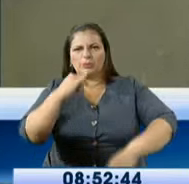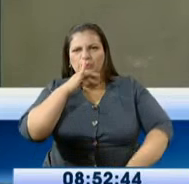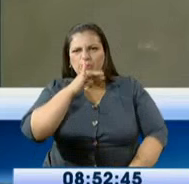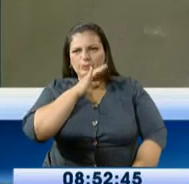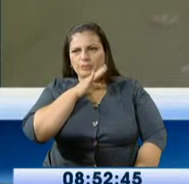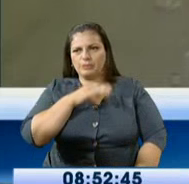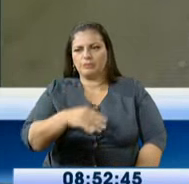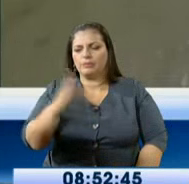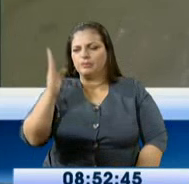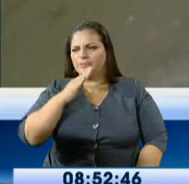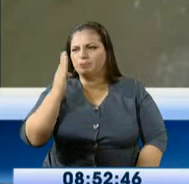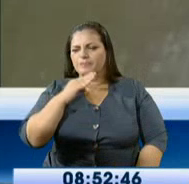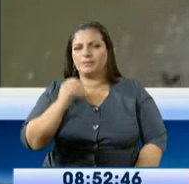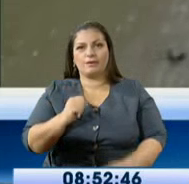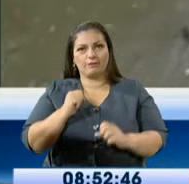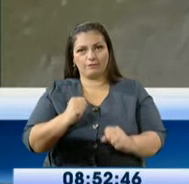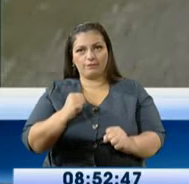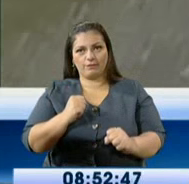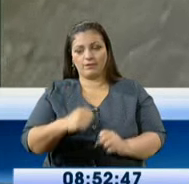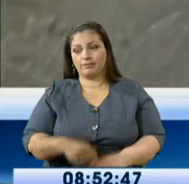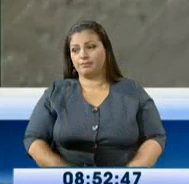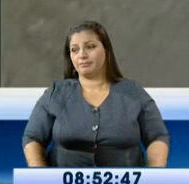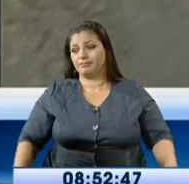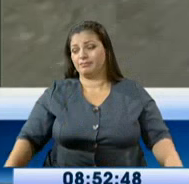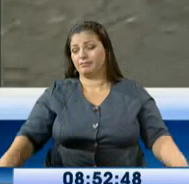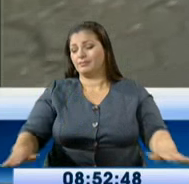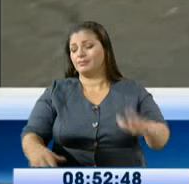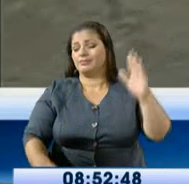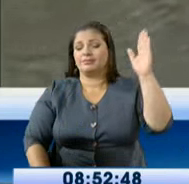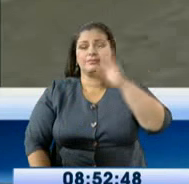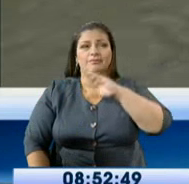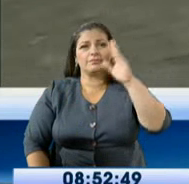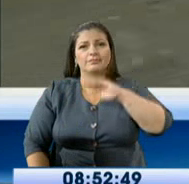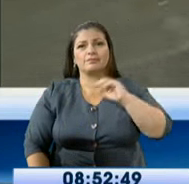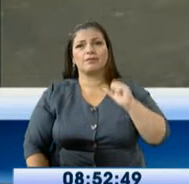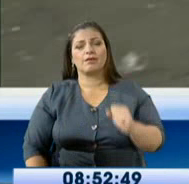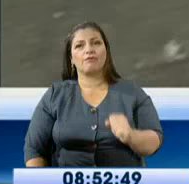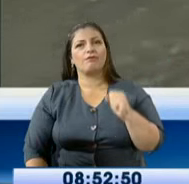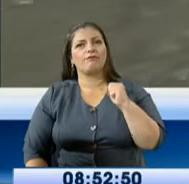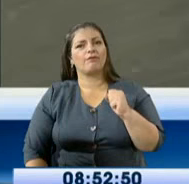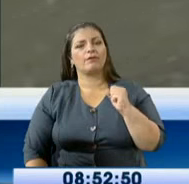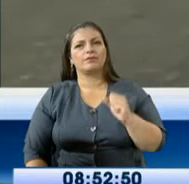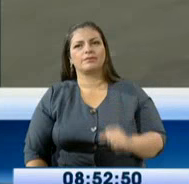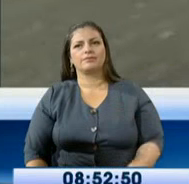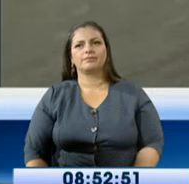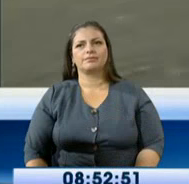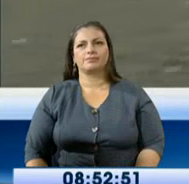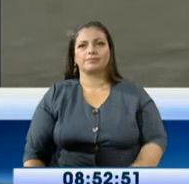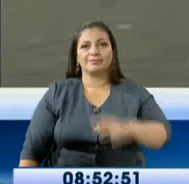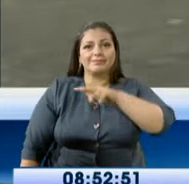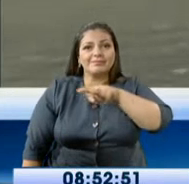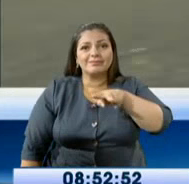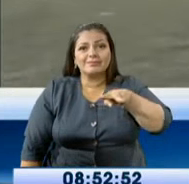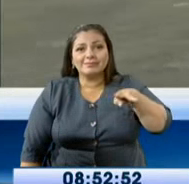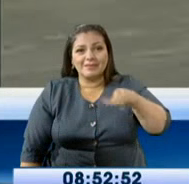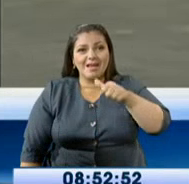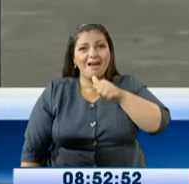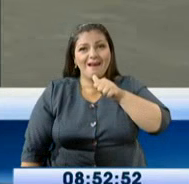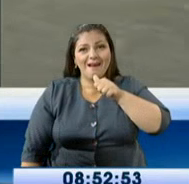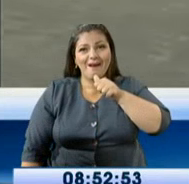ahí obviamente todo el sector se encuentra contaminado con esta pestilencia. Lo que estamos viendo es agua hervida, agua de